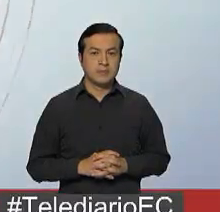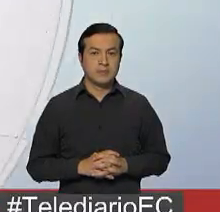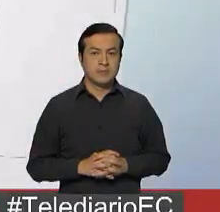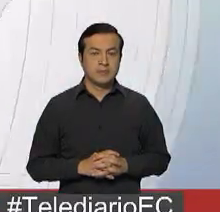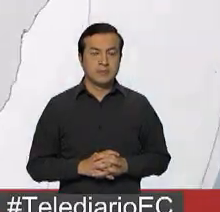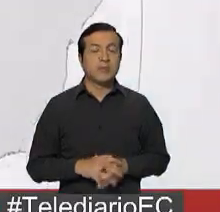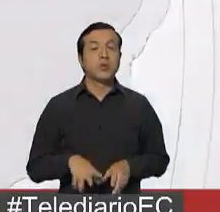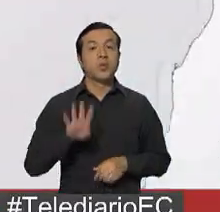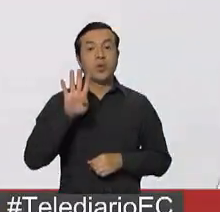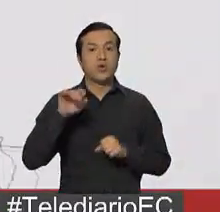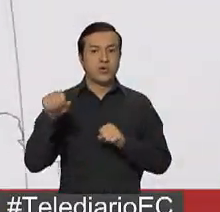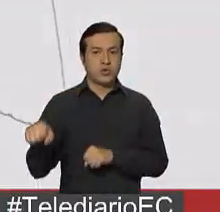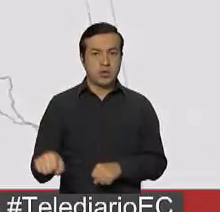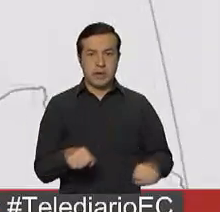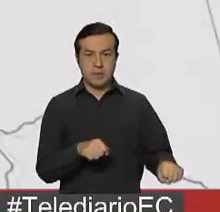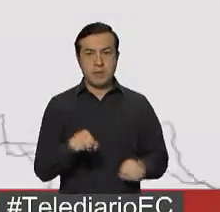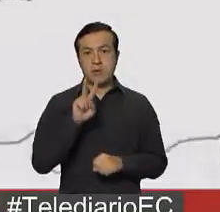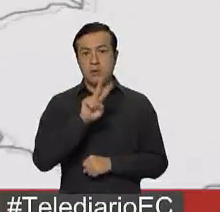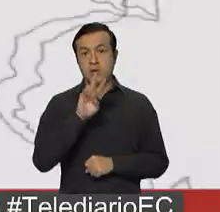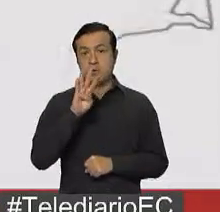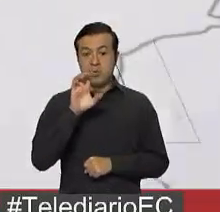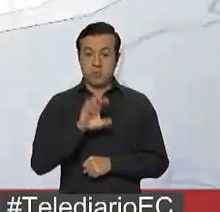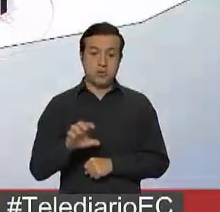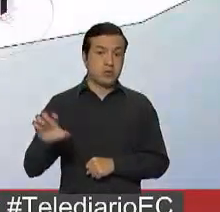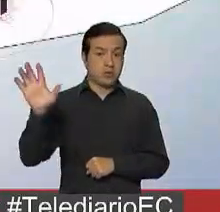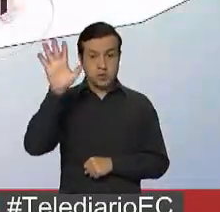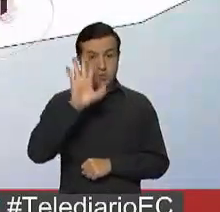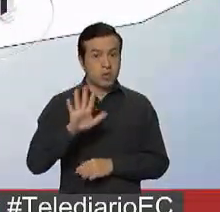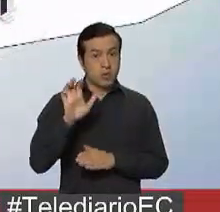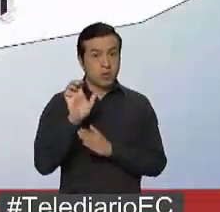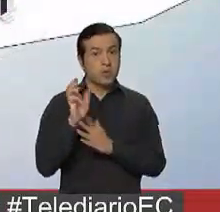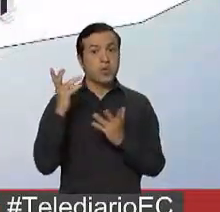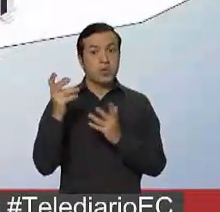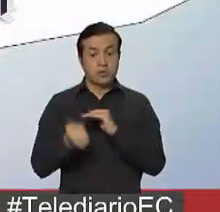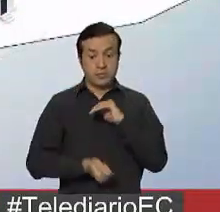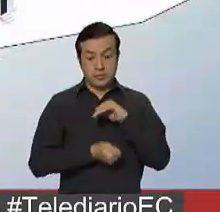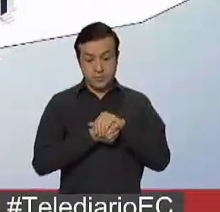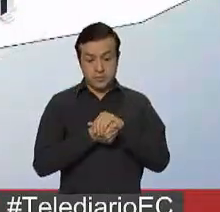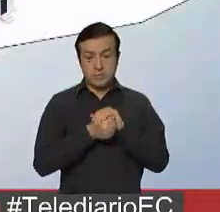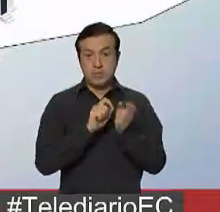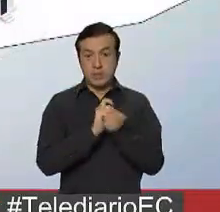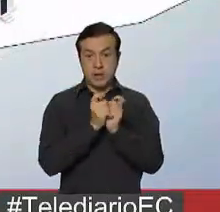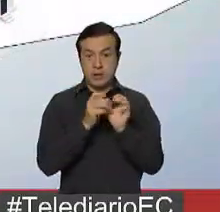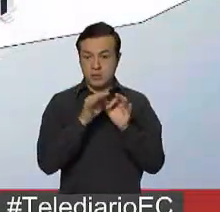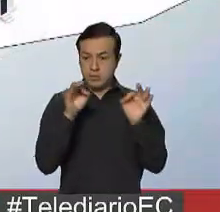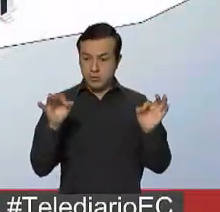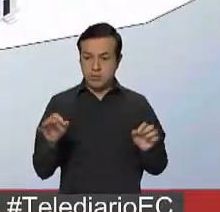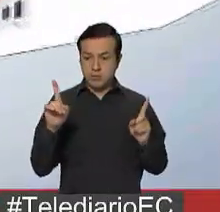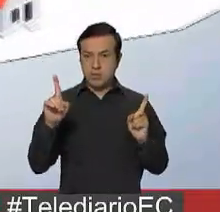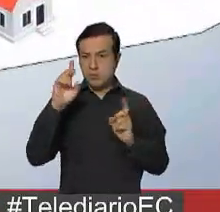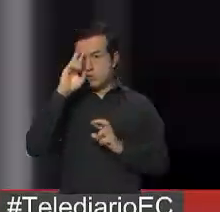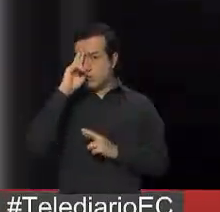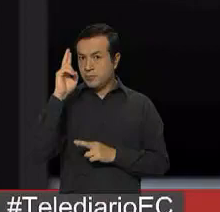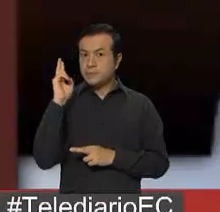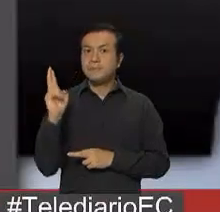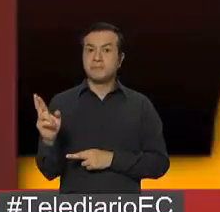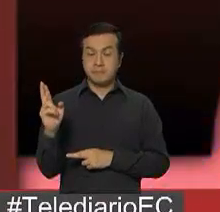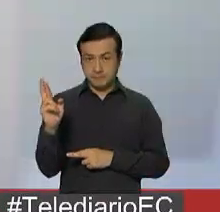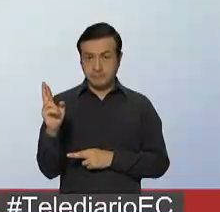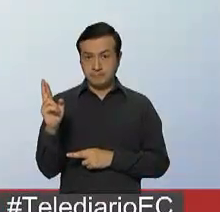desde el 4 de mayo las 24 provincias del ecuador pasamos de la fase de aislamiento al distanciamiento